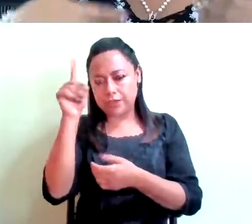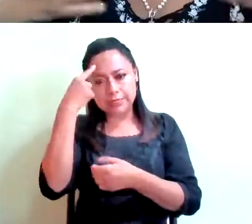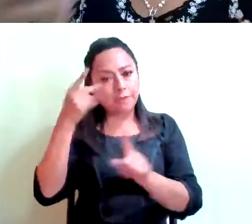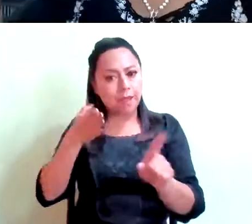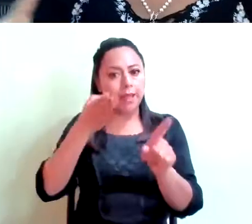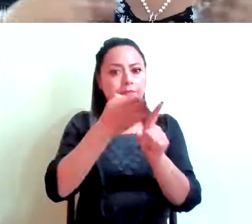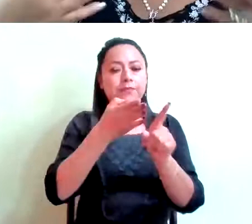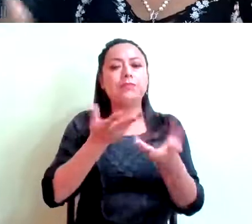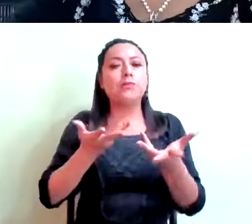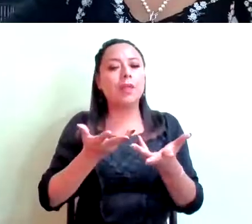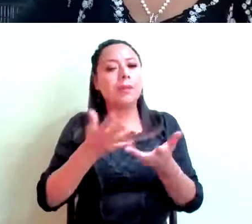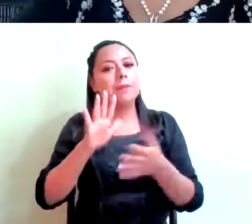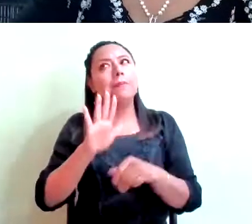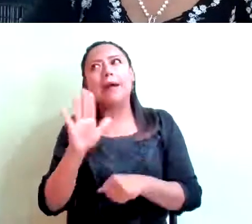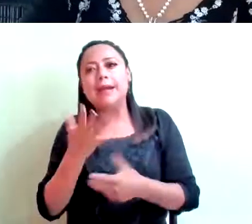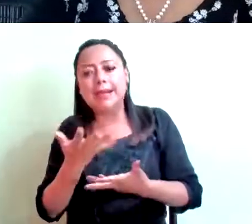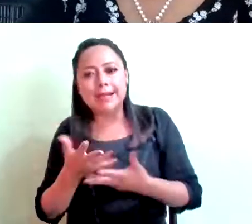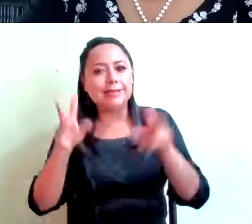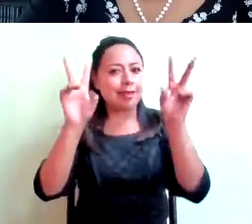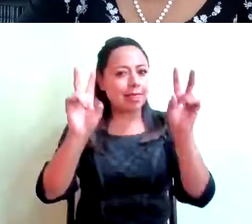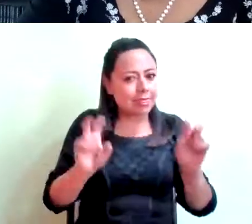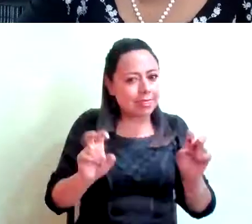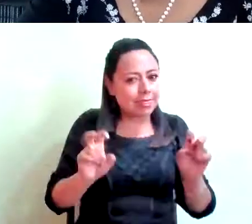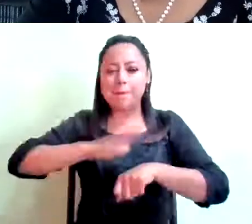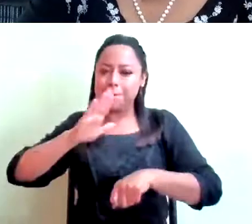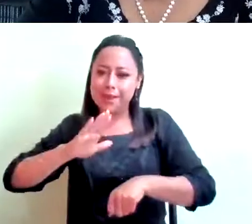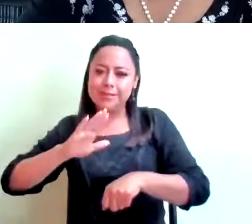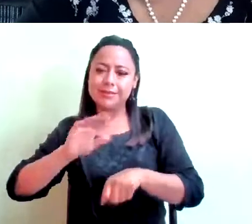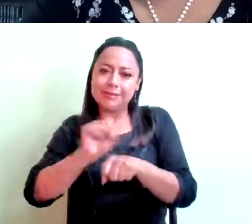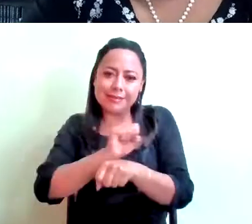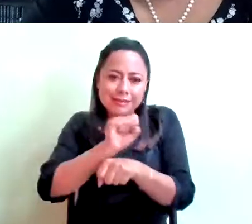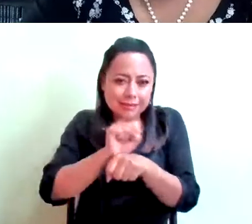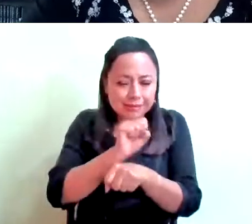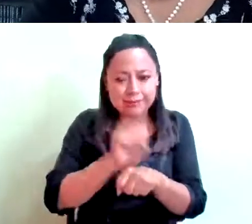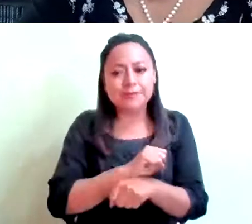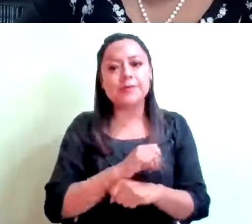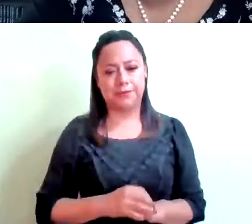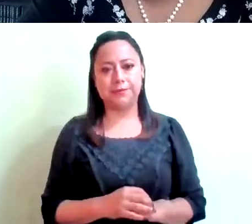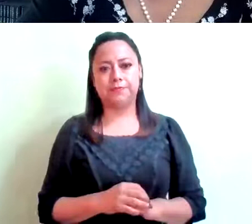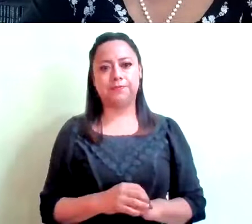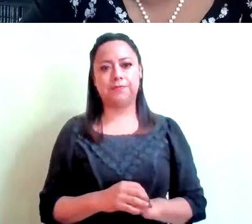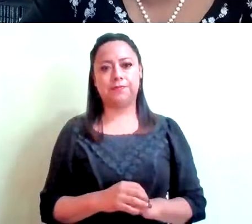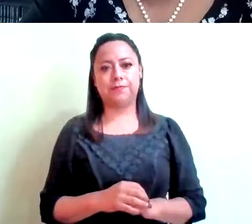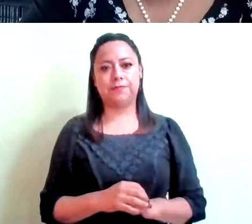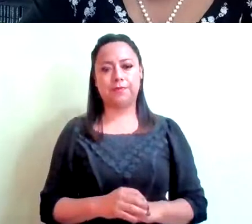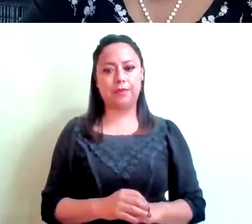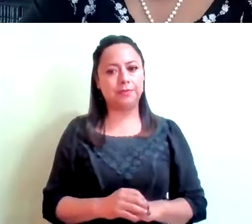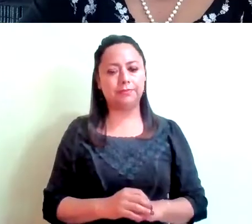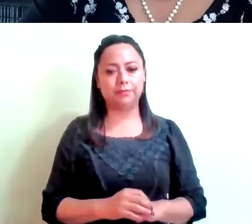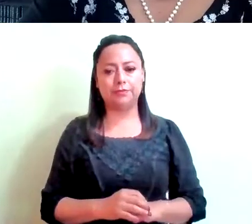el tema y demás, ¿no? Entonces, bueno, dice, punto de acuerdo, único.